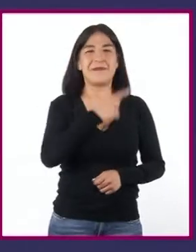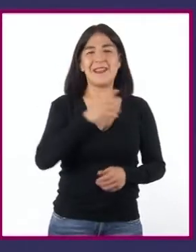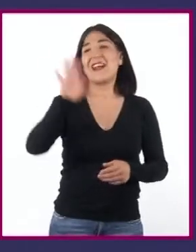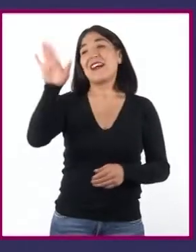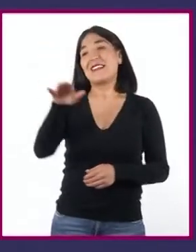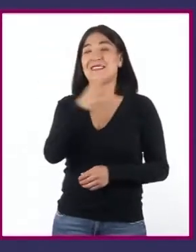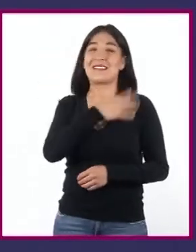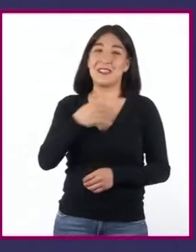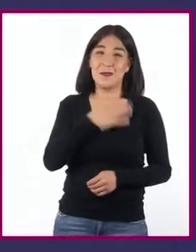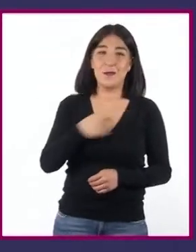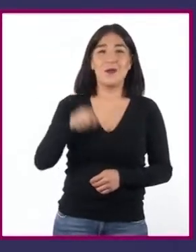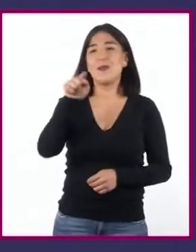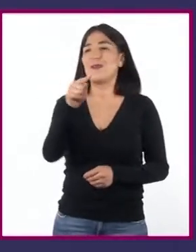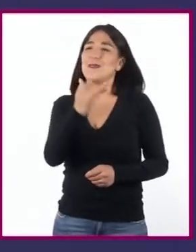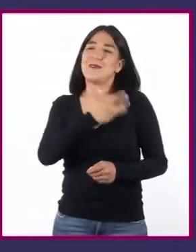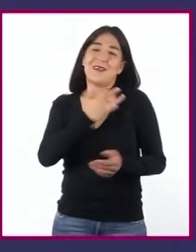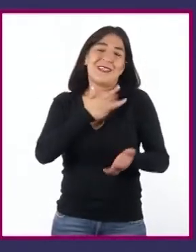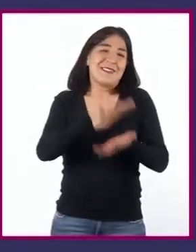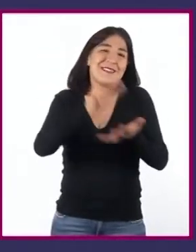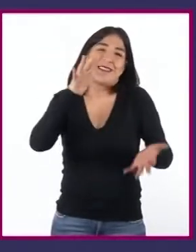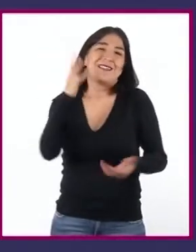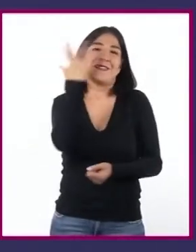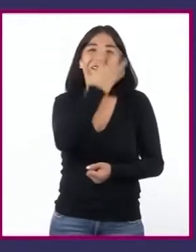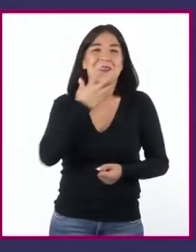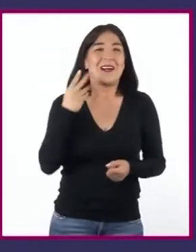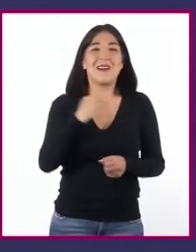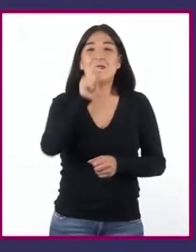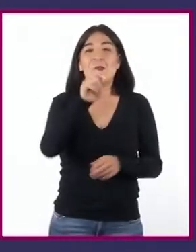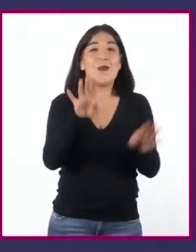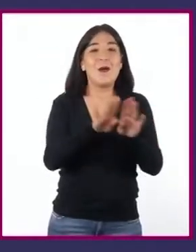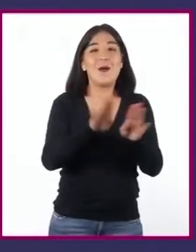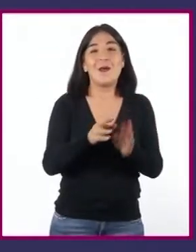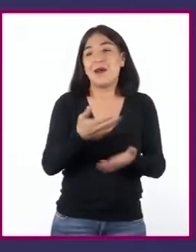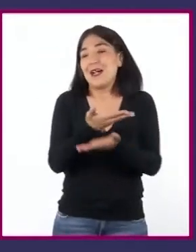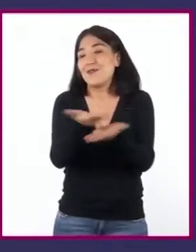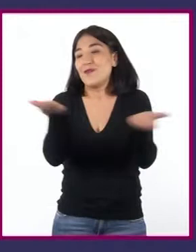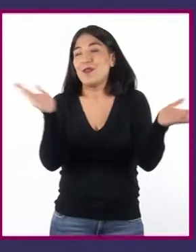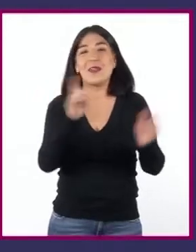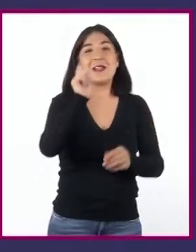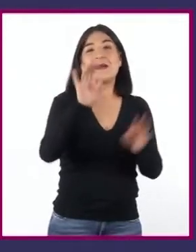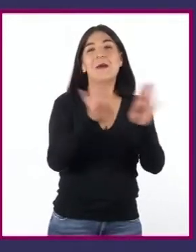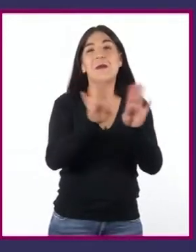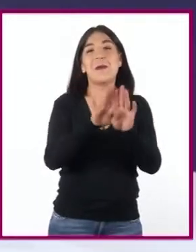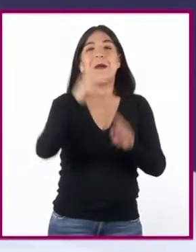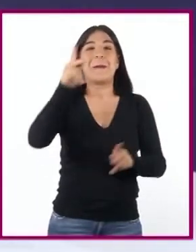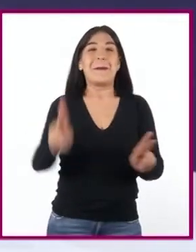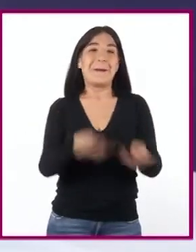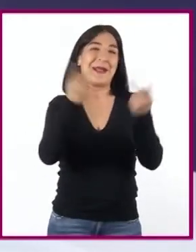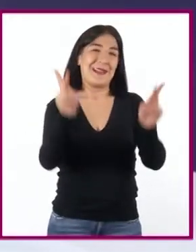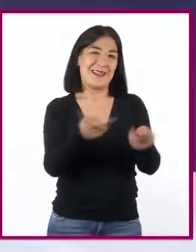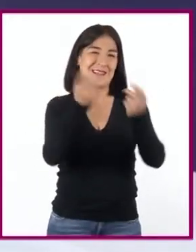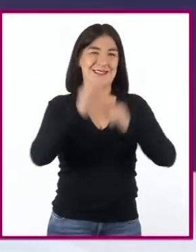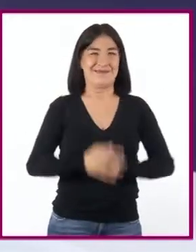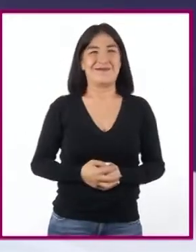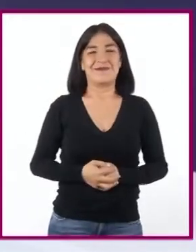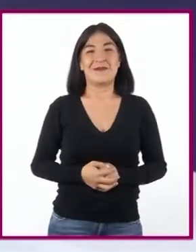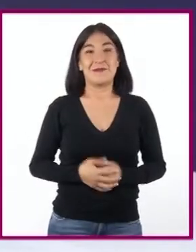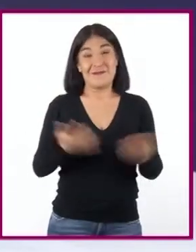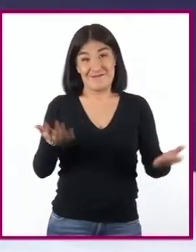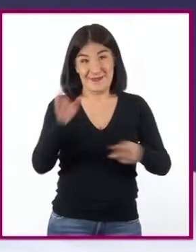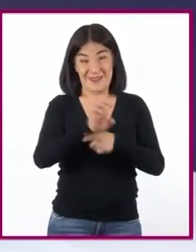Hijito, tienes un gran corazón, deja de estarlo repartiendo como si fuera oferta.